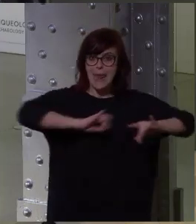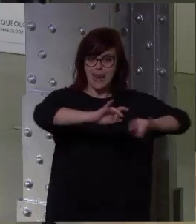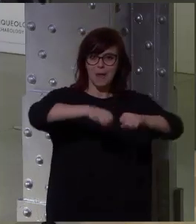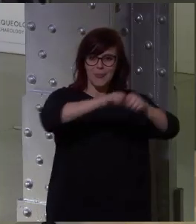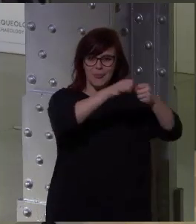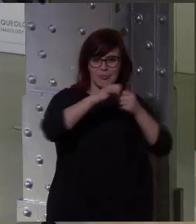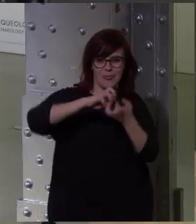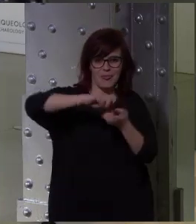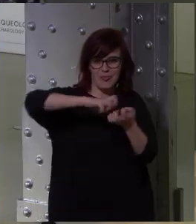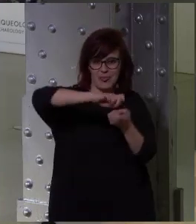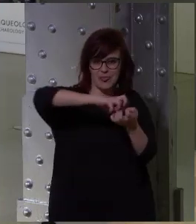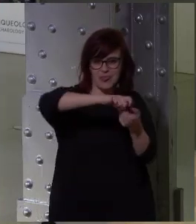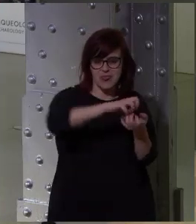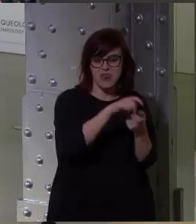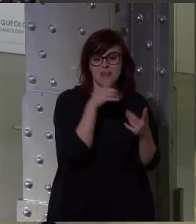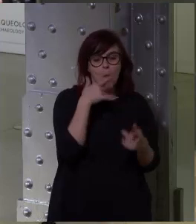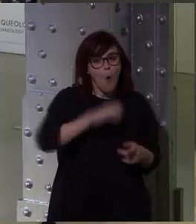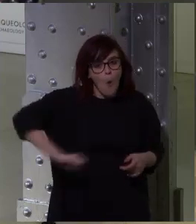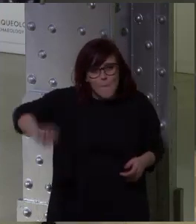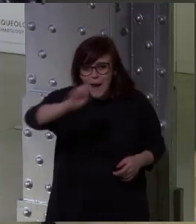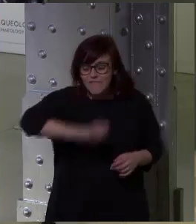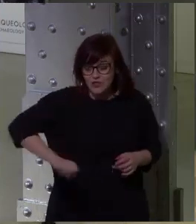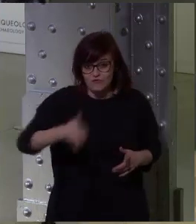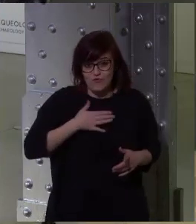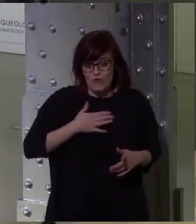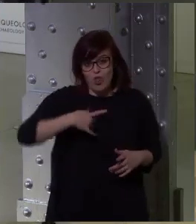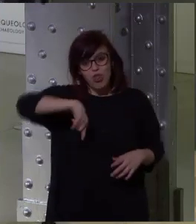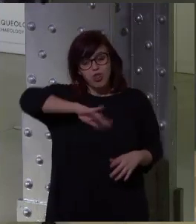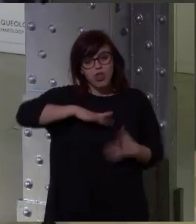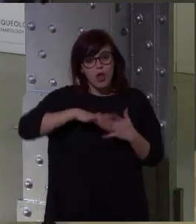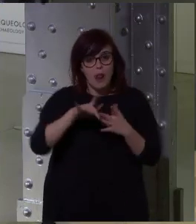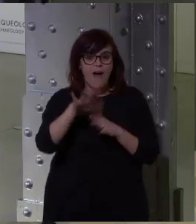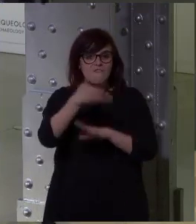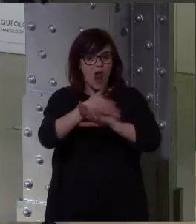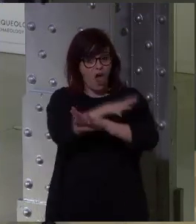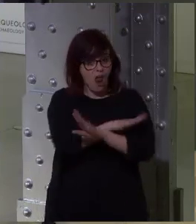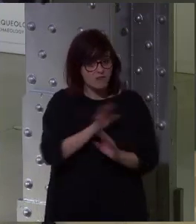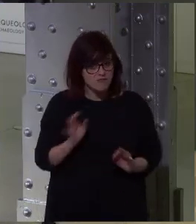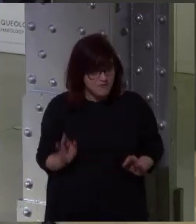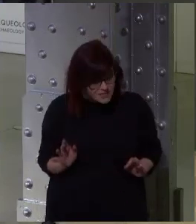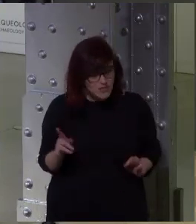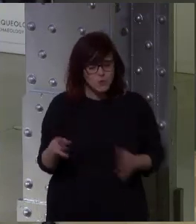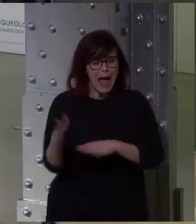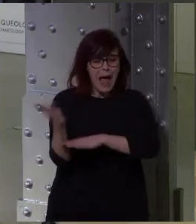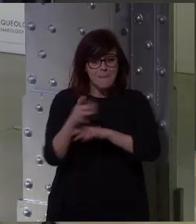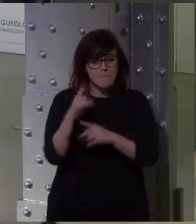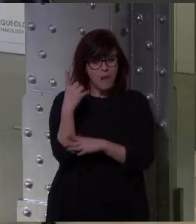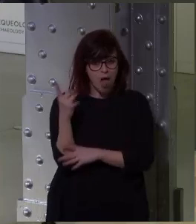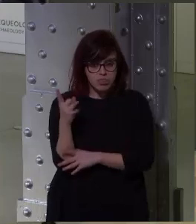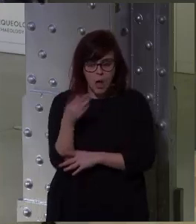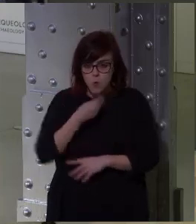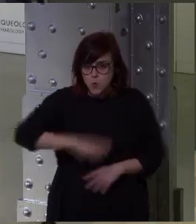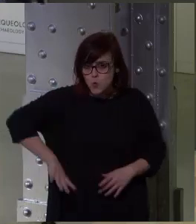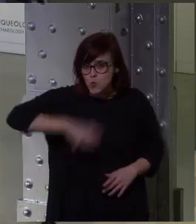de la más arena preciosa, maravillosa, que tenemos en las playas de Baleares. Y además es una planta increíble, siempre